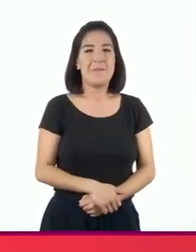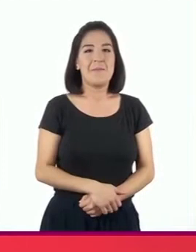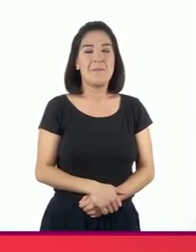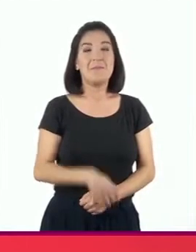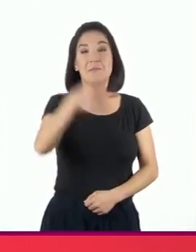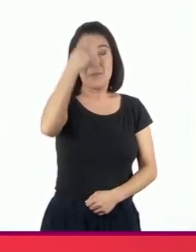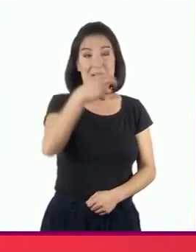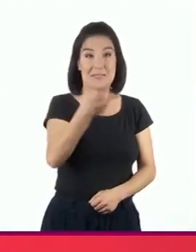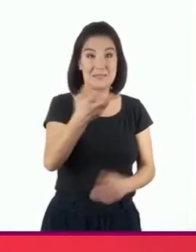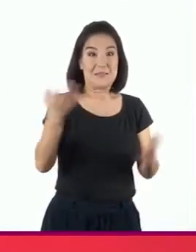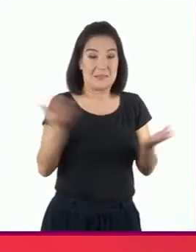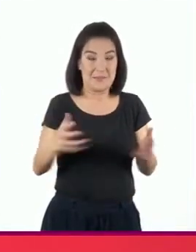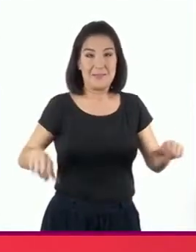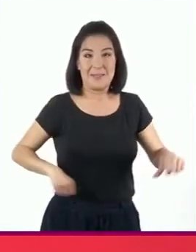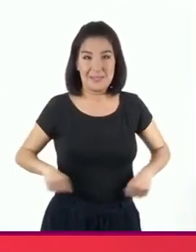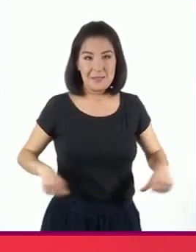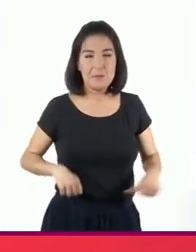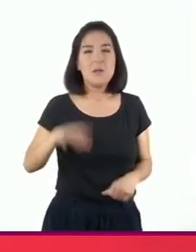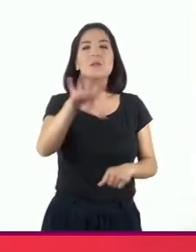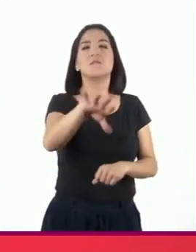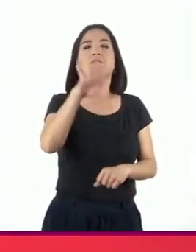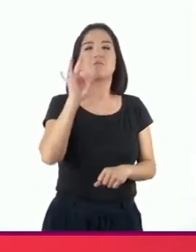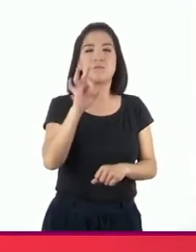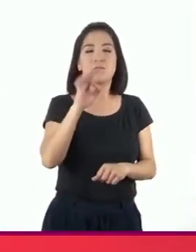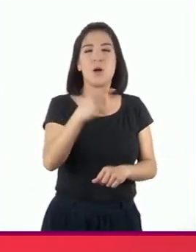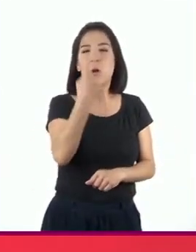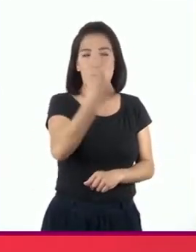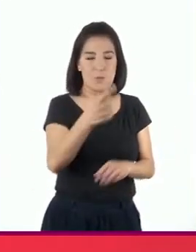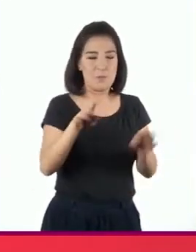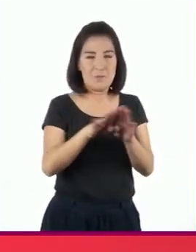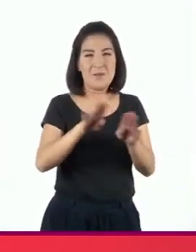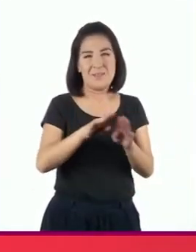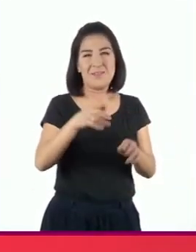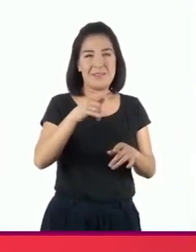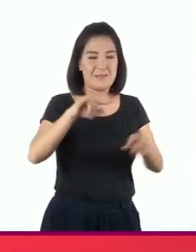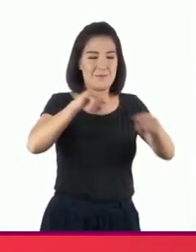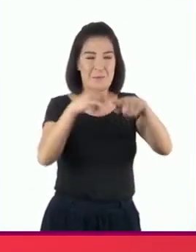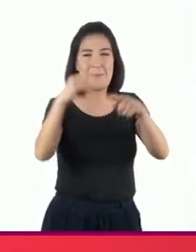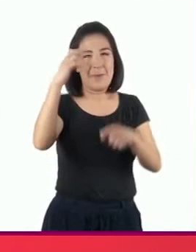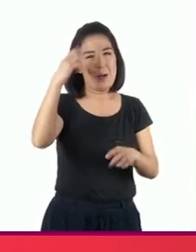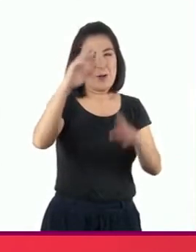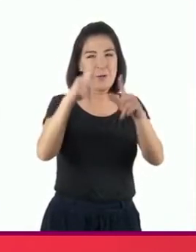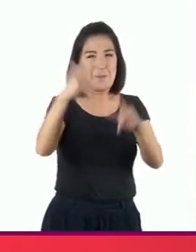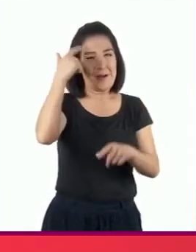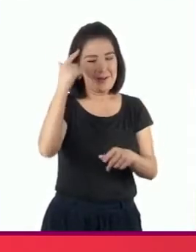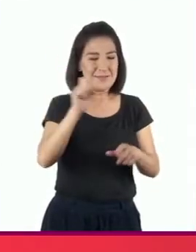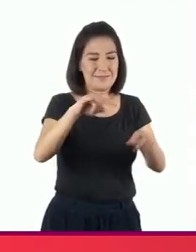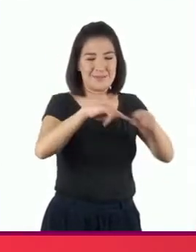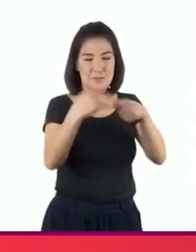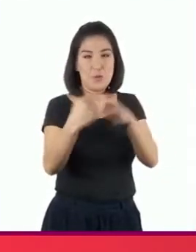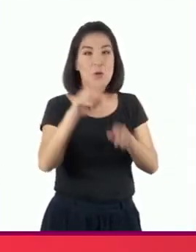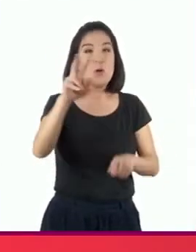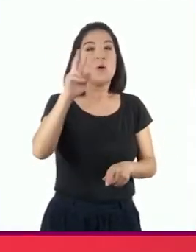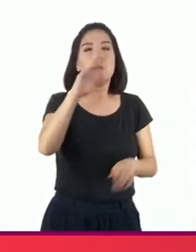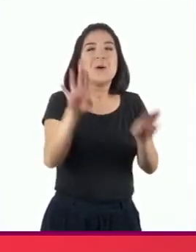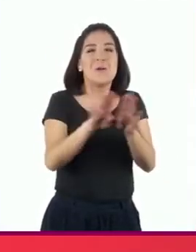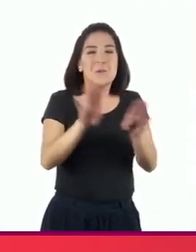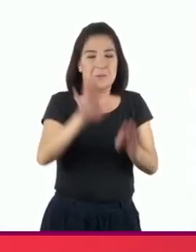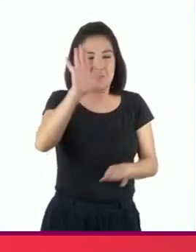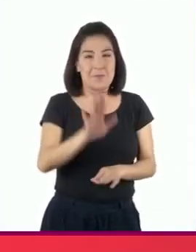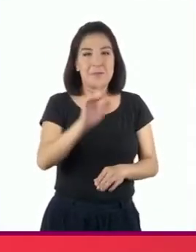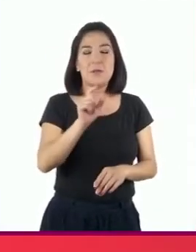de pinzones. Tienen que observar detenidamente la forma de sus picos, ya que los relacionaremos con el tipo de alimento